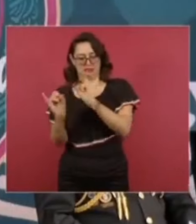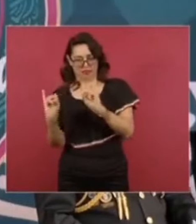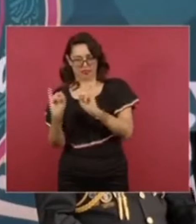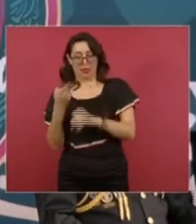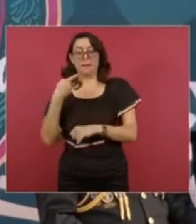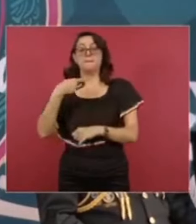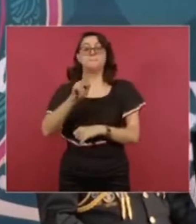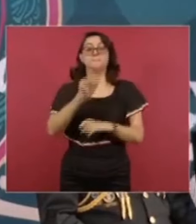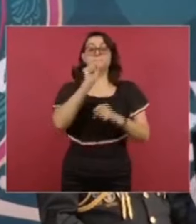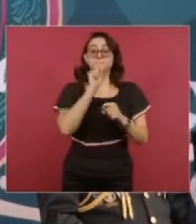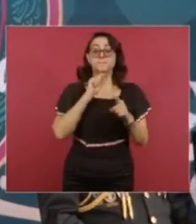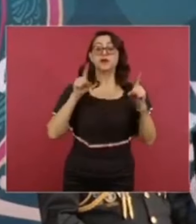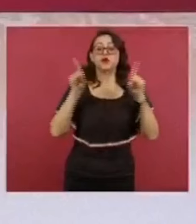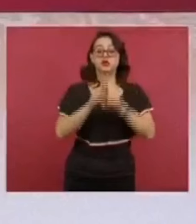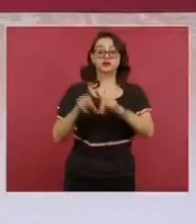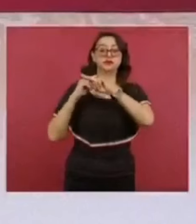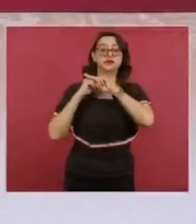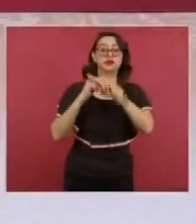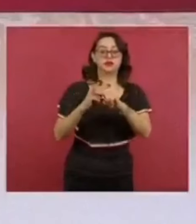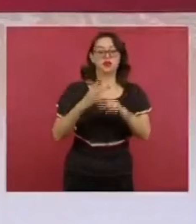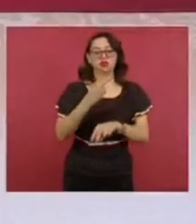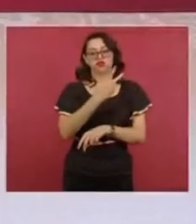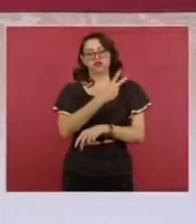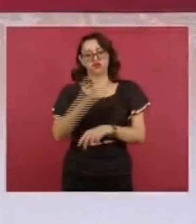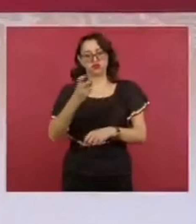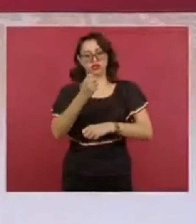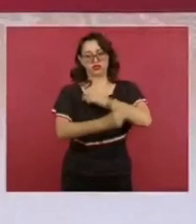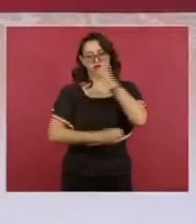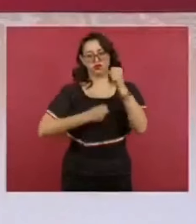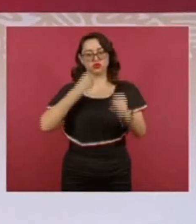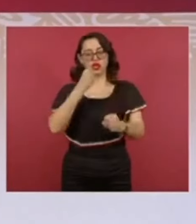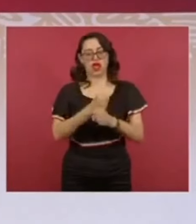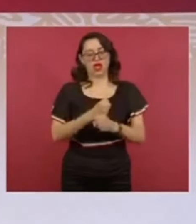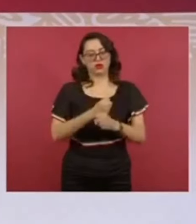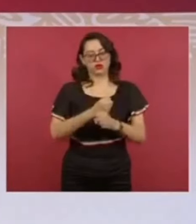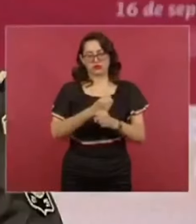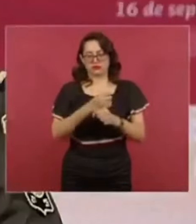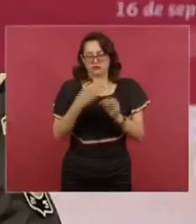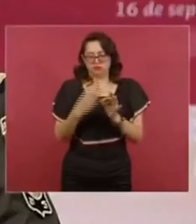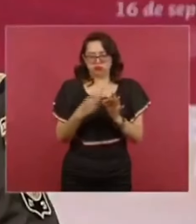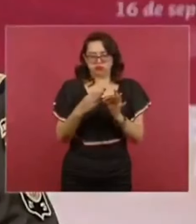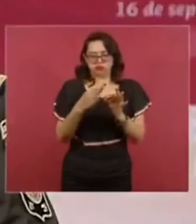de lealtad inquebrantable del heroico Colegio Militar.